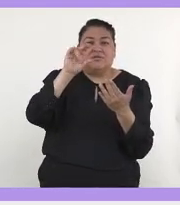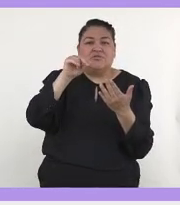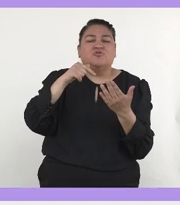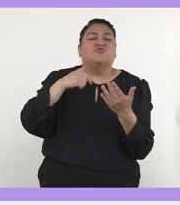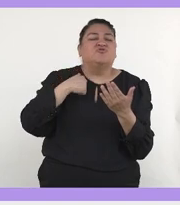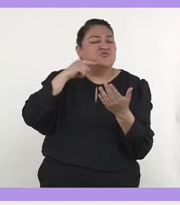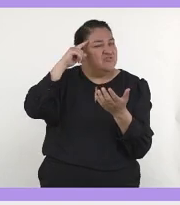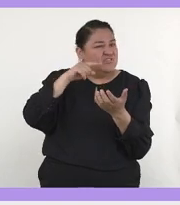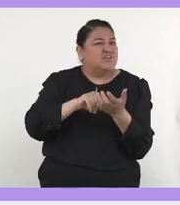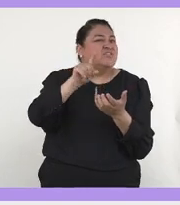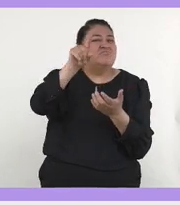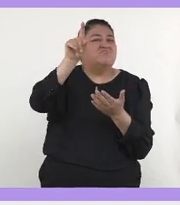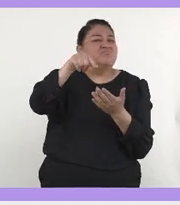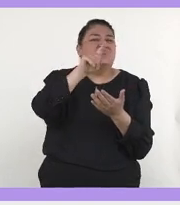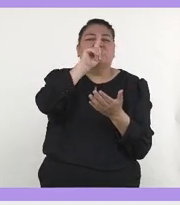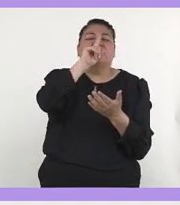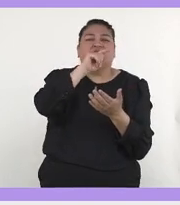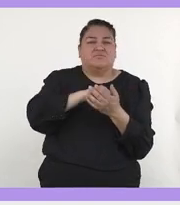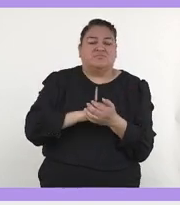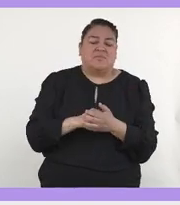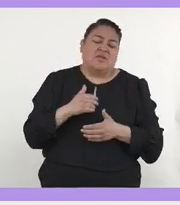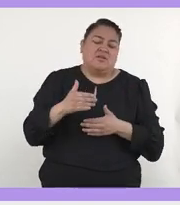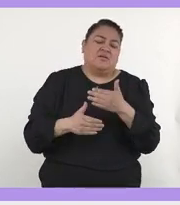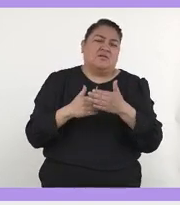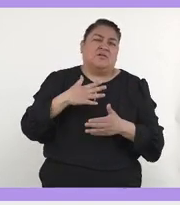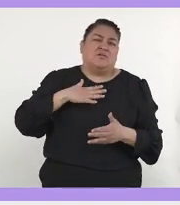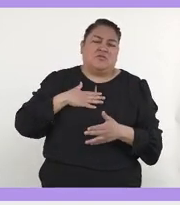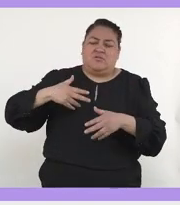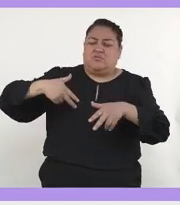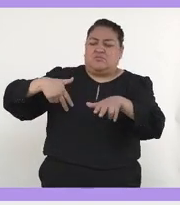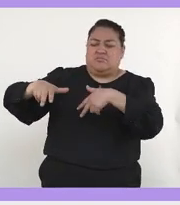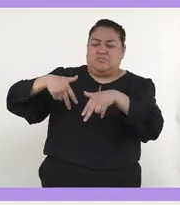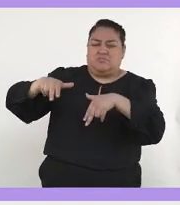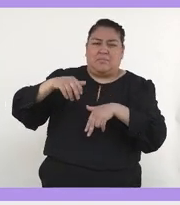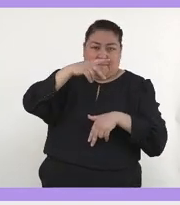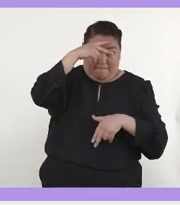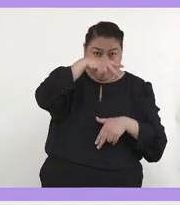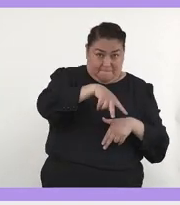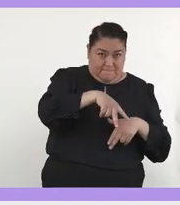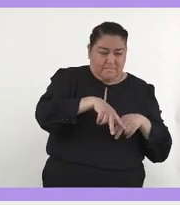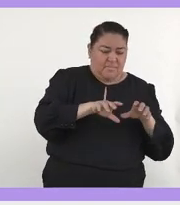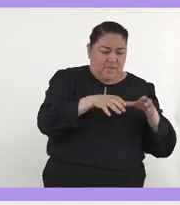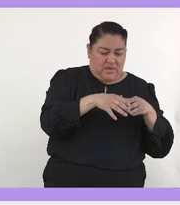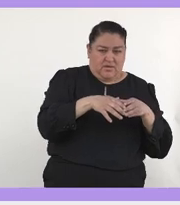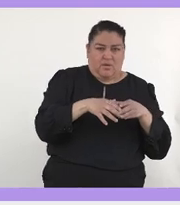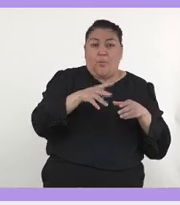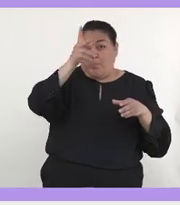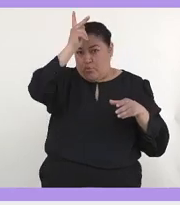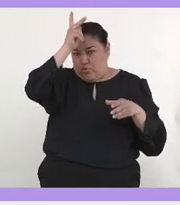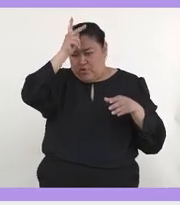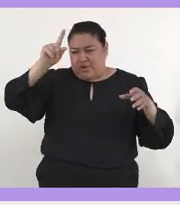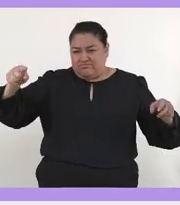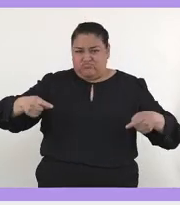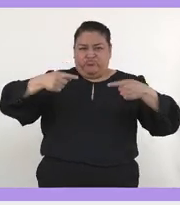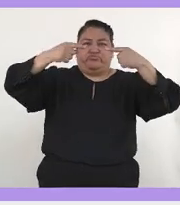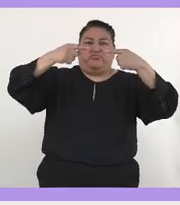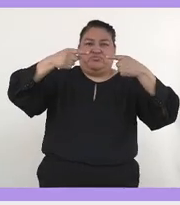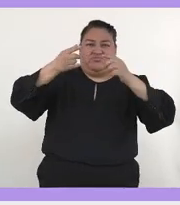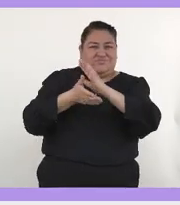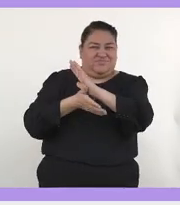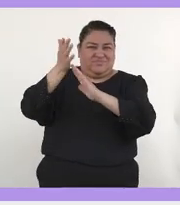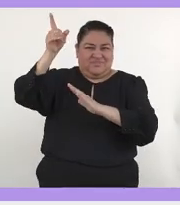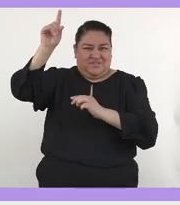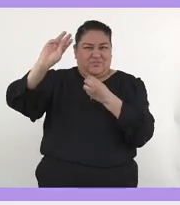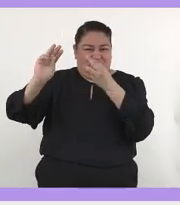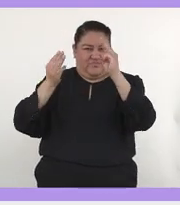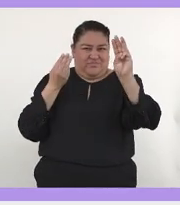estás acentuado Y un día estaba viendo un partido de la selección de México contra Portugal estábamos en preparación para ir al Mundial